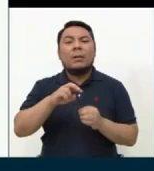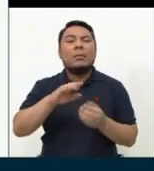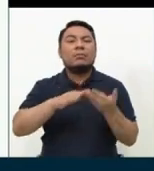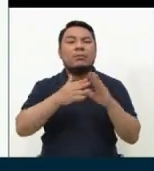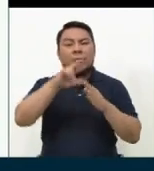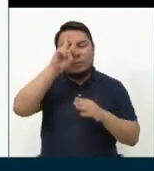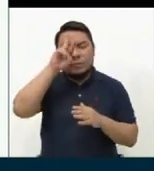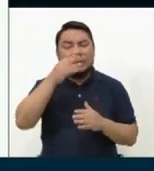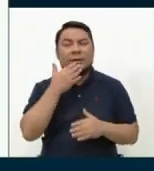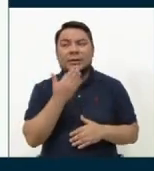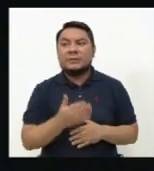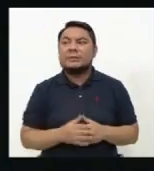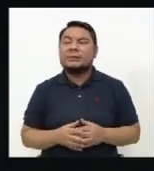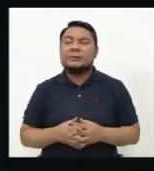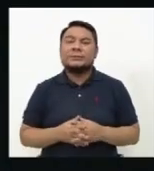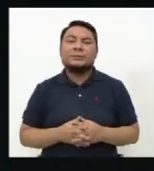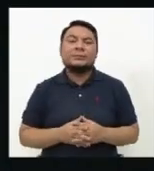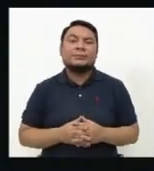Gracias.